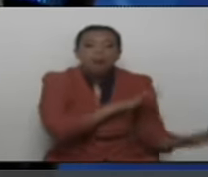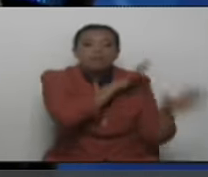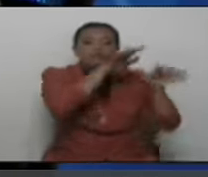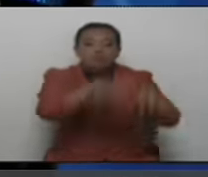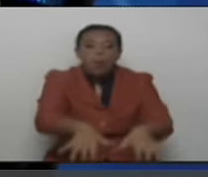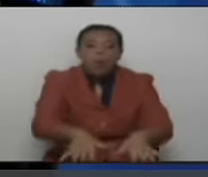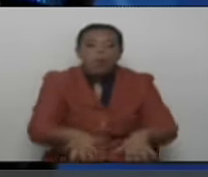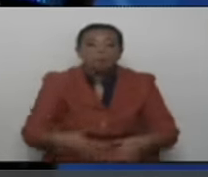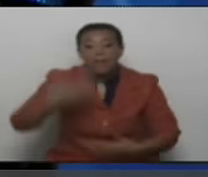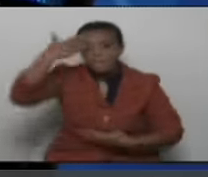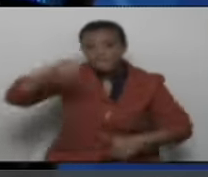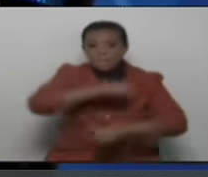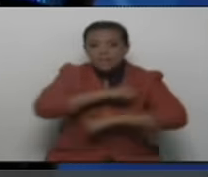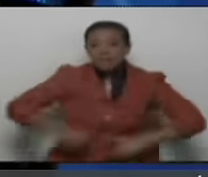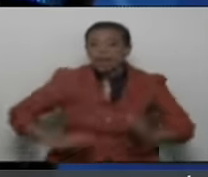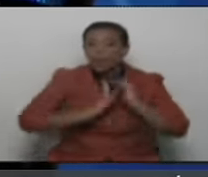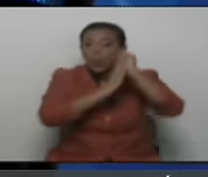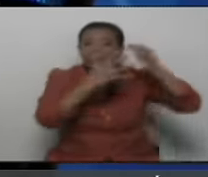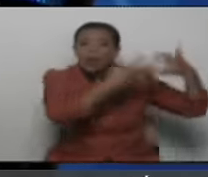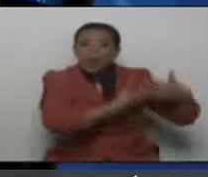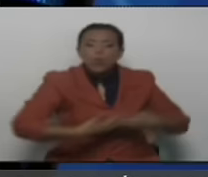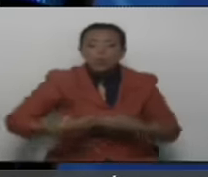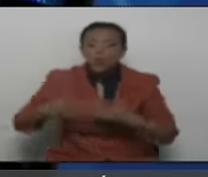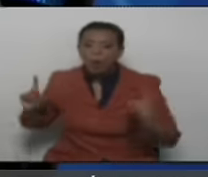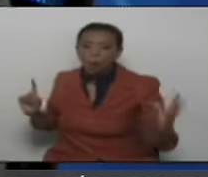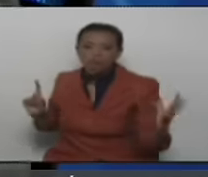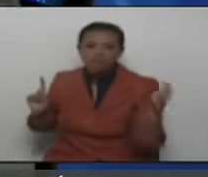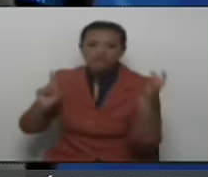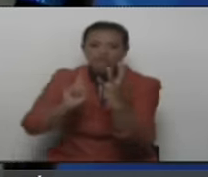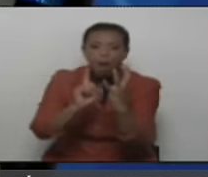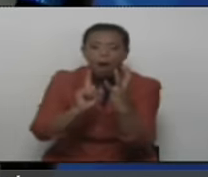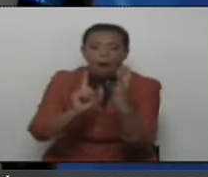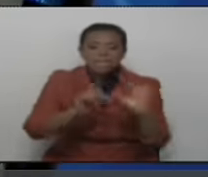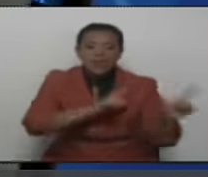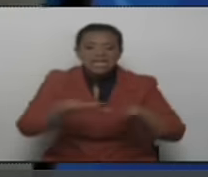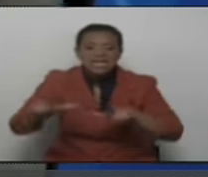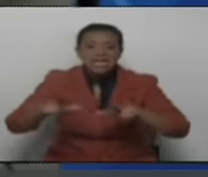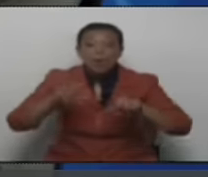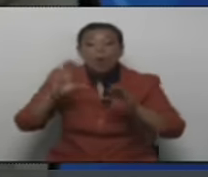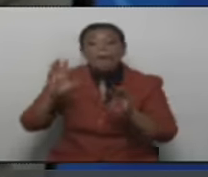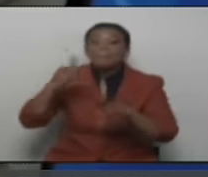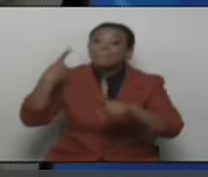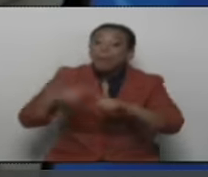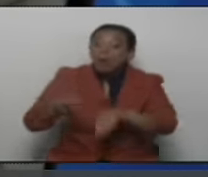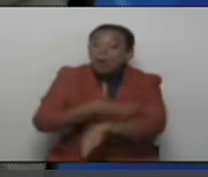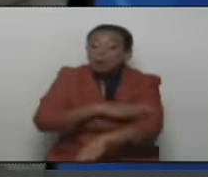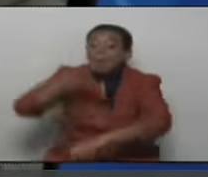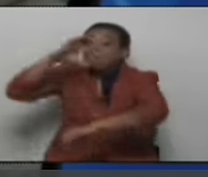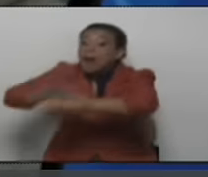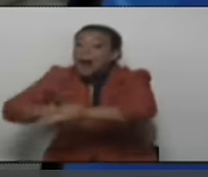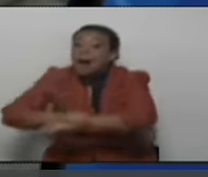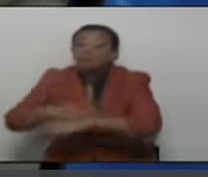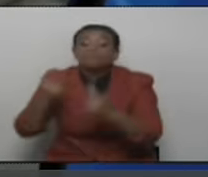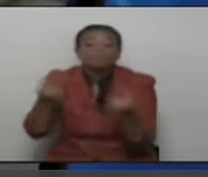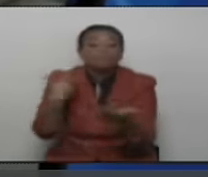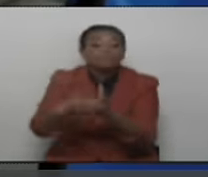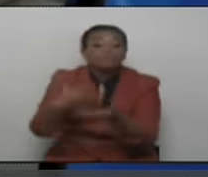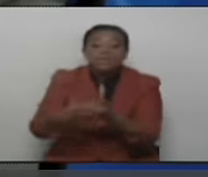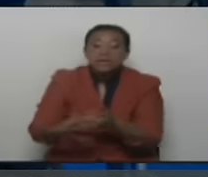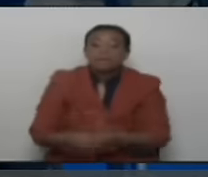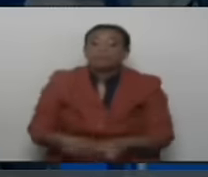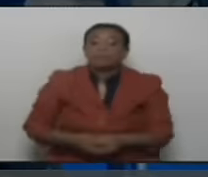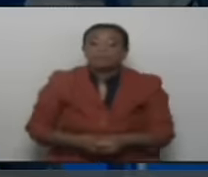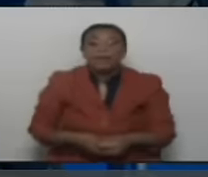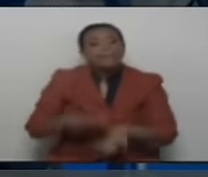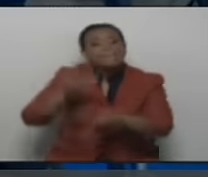este militar activo de los Estados Unidos que está capturado, convicto y confeso y que fue agarrado con los kilos. Él tiene,